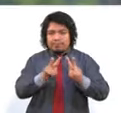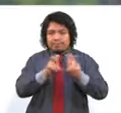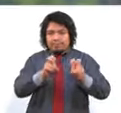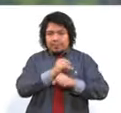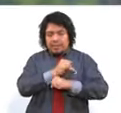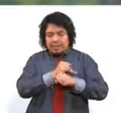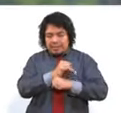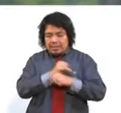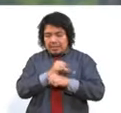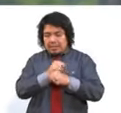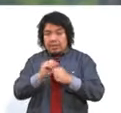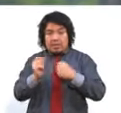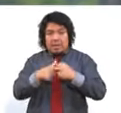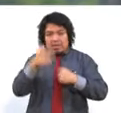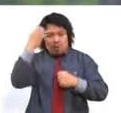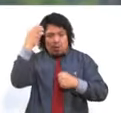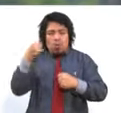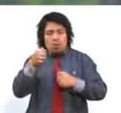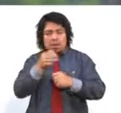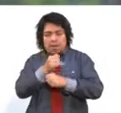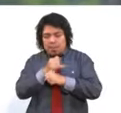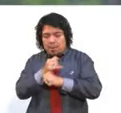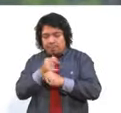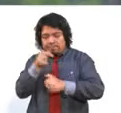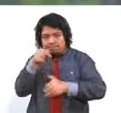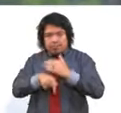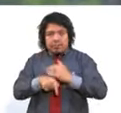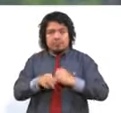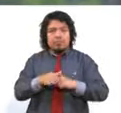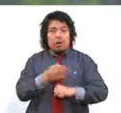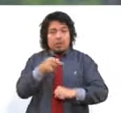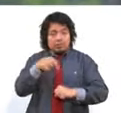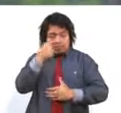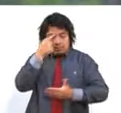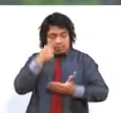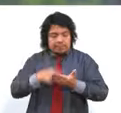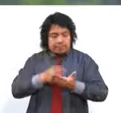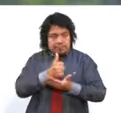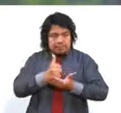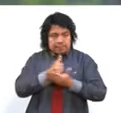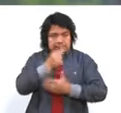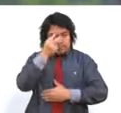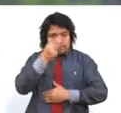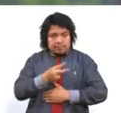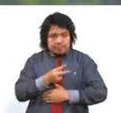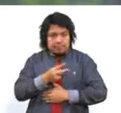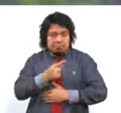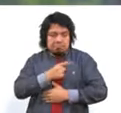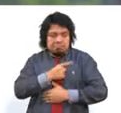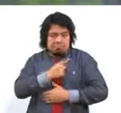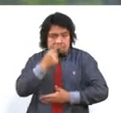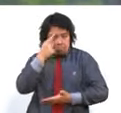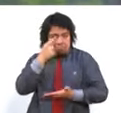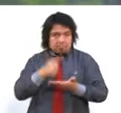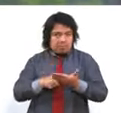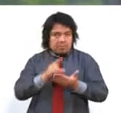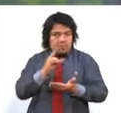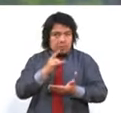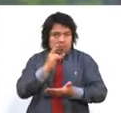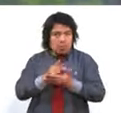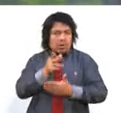los delitos. Por eso pienso que la policía de la Ciudad de México no solamente es una